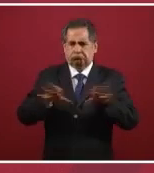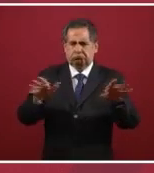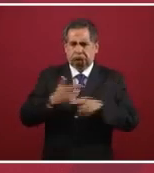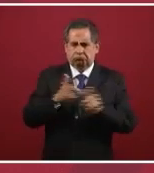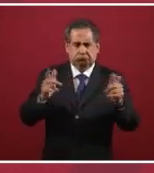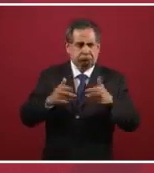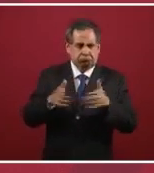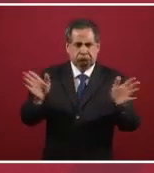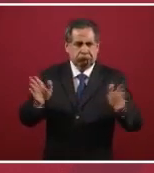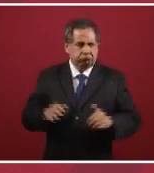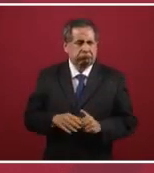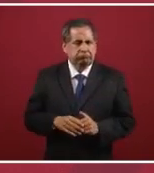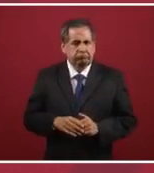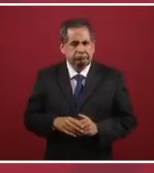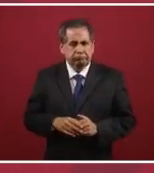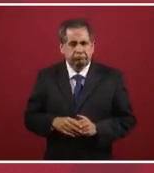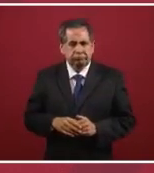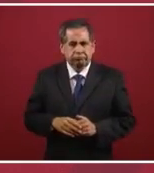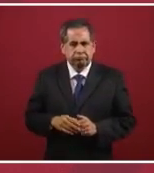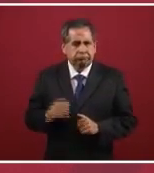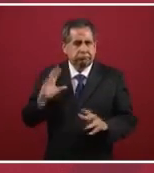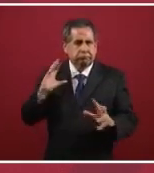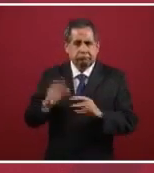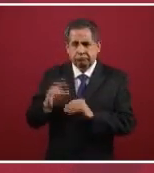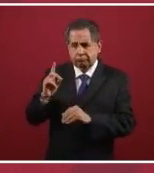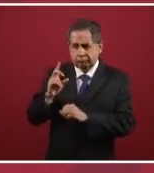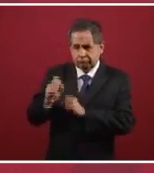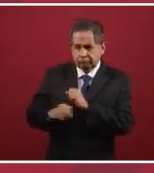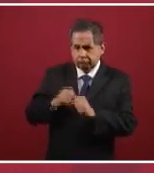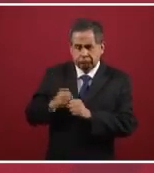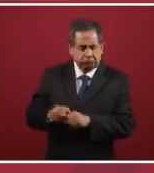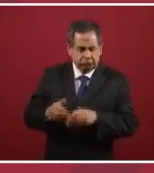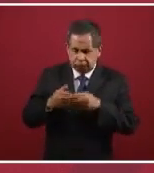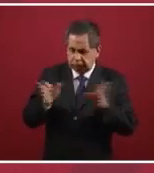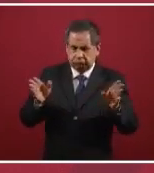de los más de 30 años.